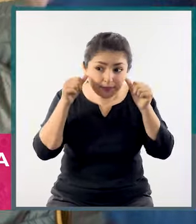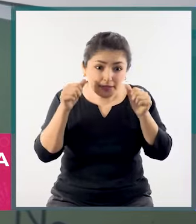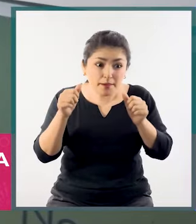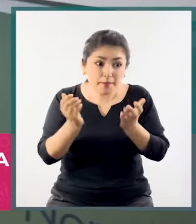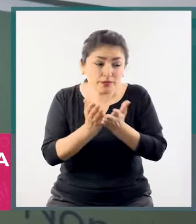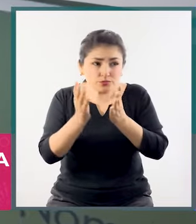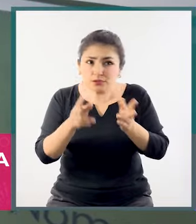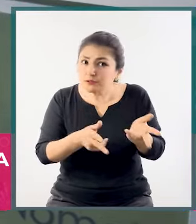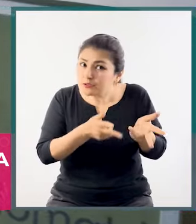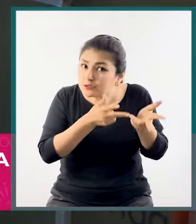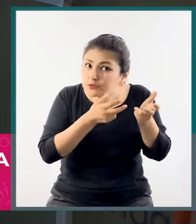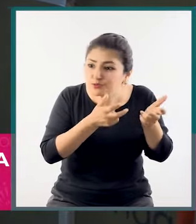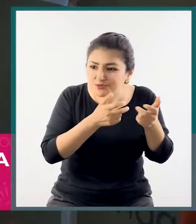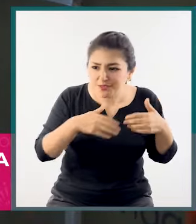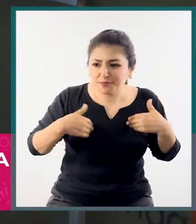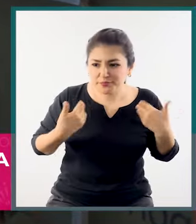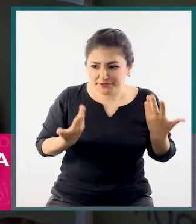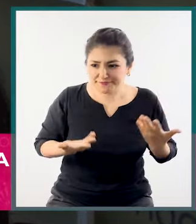escuchar.